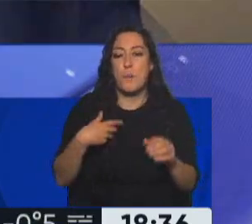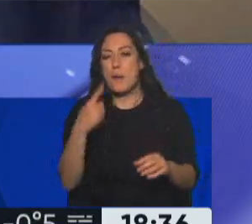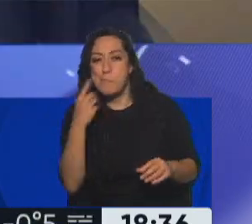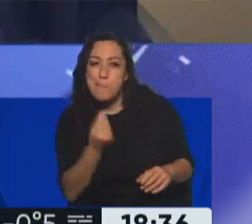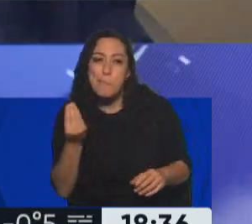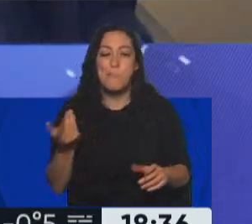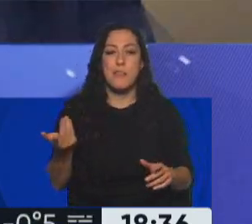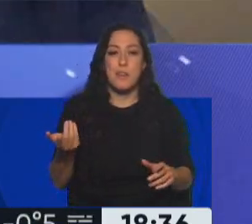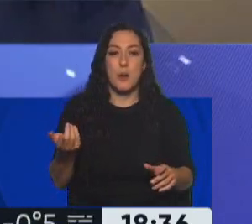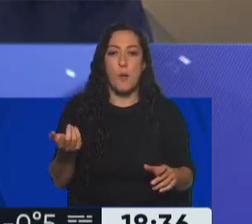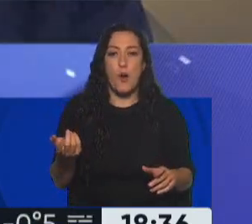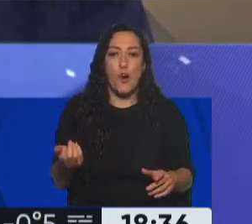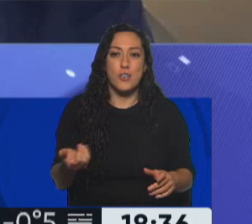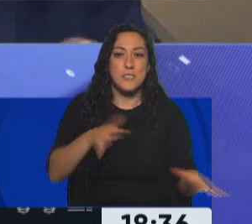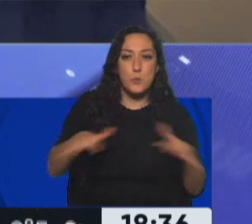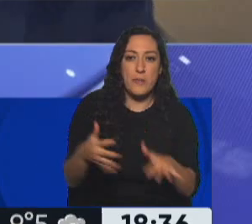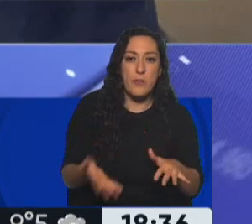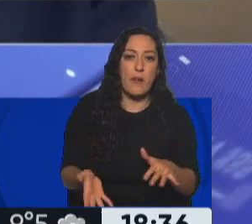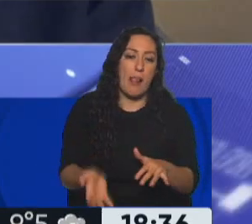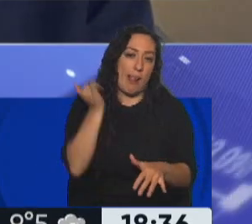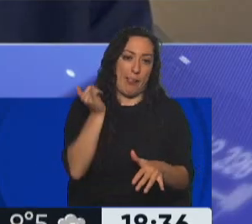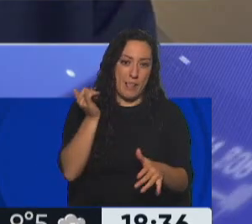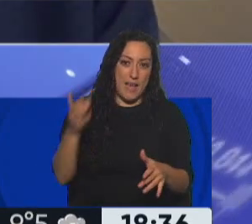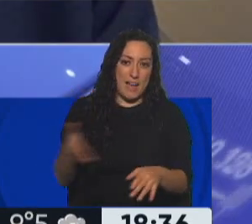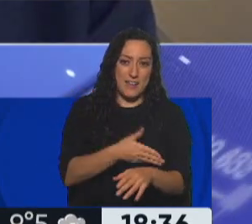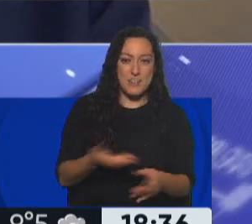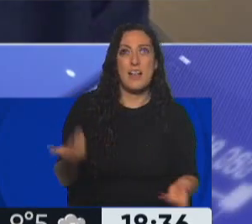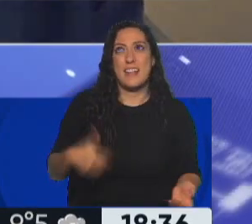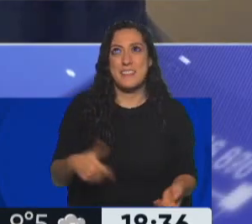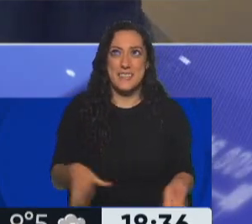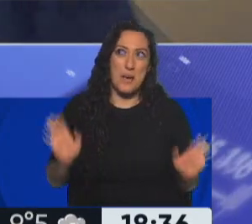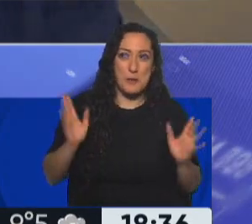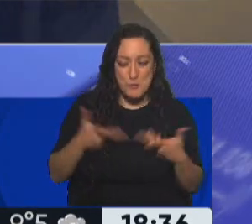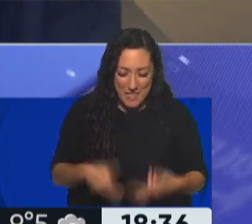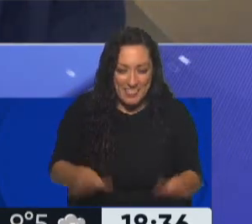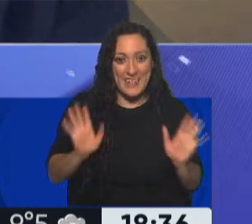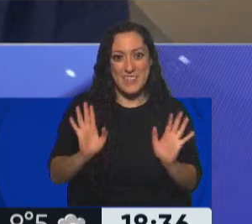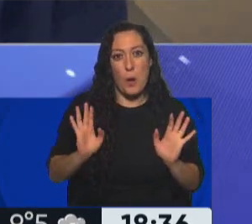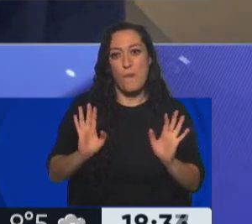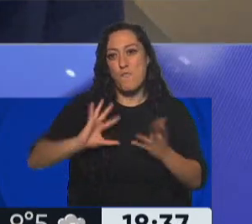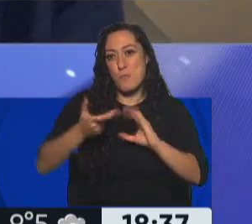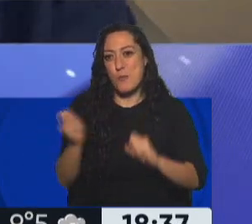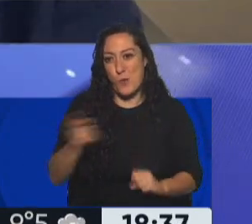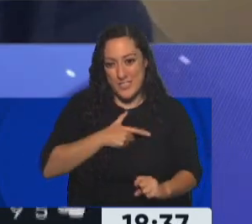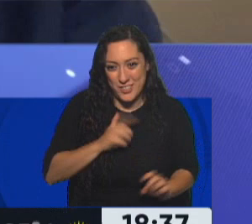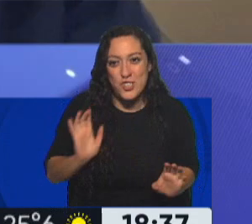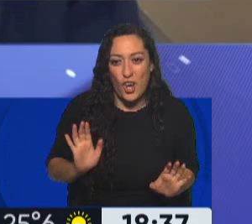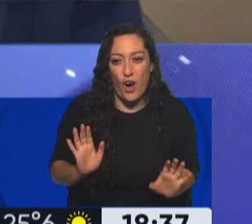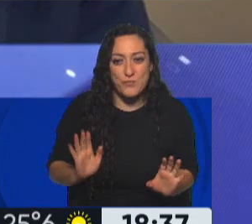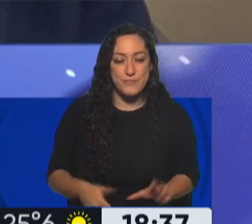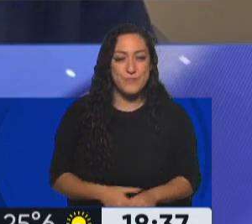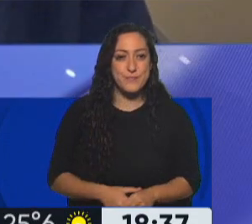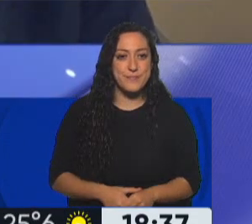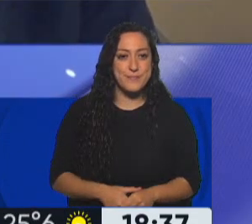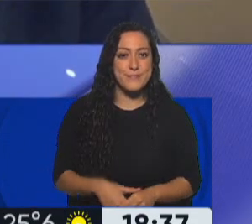picardía, esta rapidez en comprender la situación, modestia aparte de argentino, es un poco característica nuestra, ¿no?